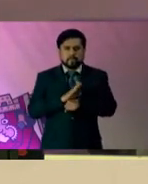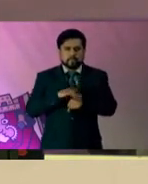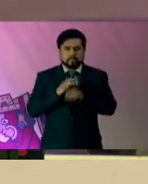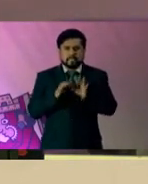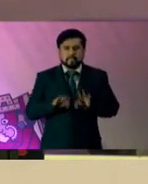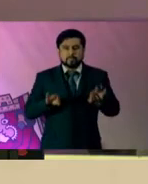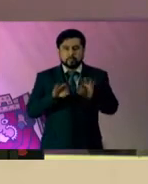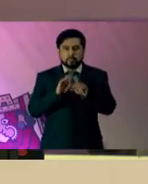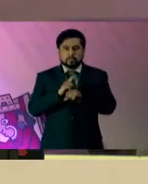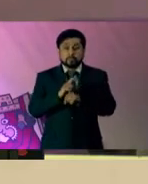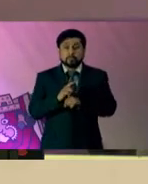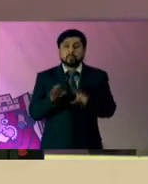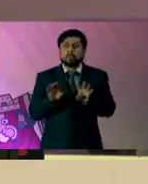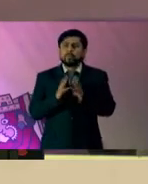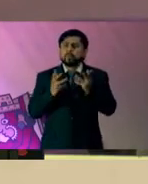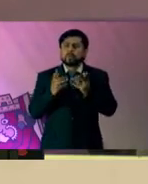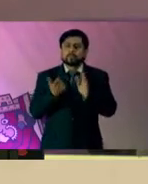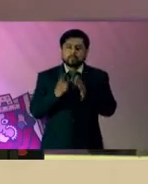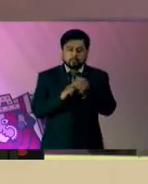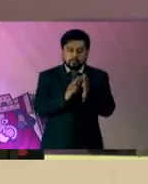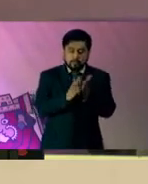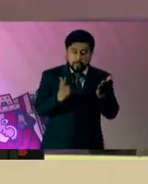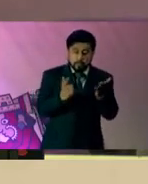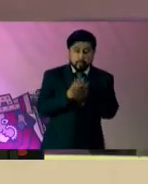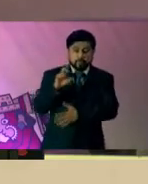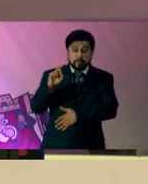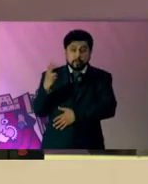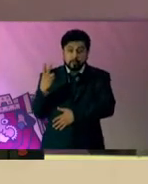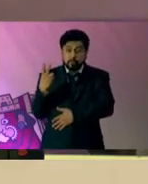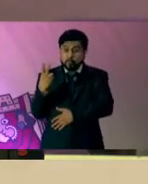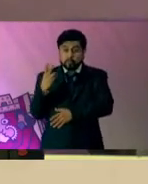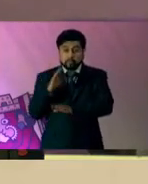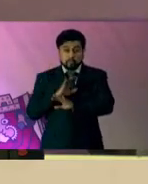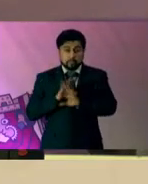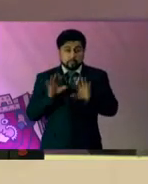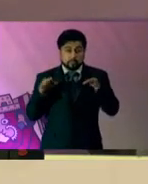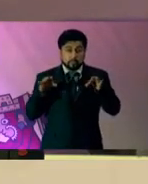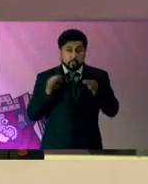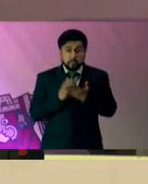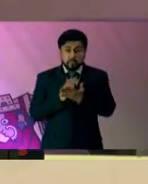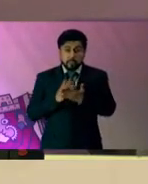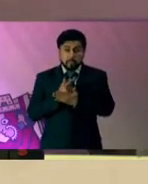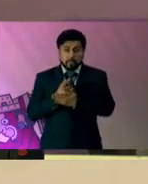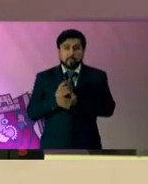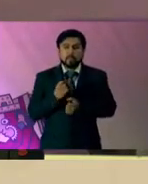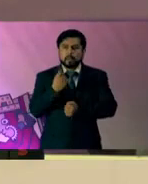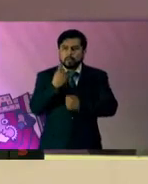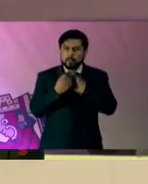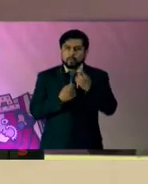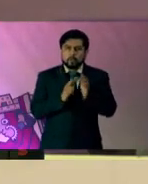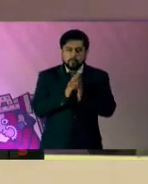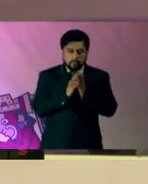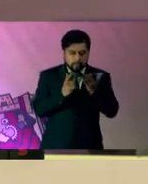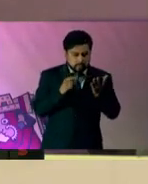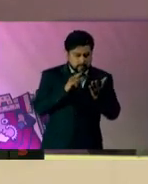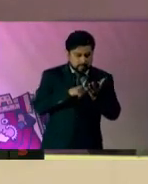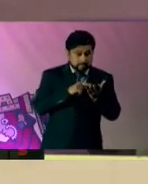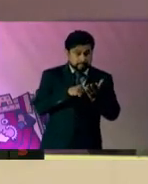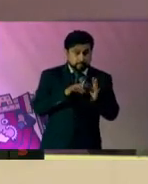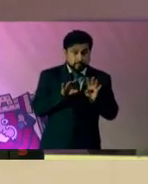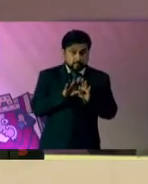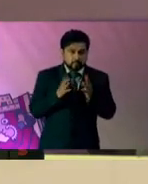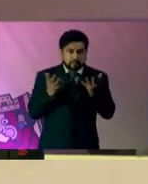todo eso se logra en 32 páginas pocos libros pequeños en páginas logran